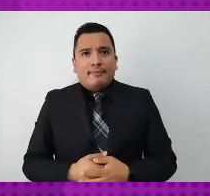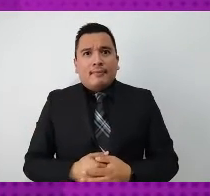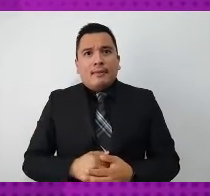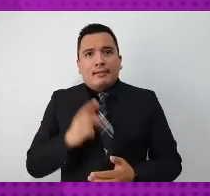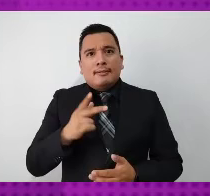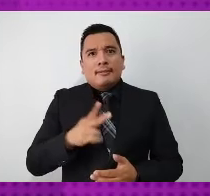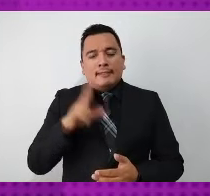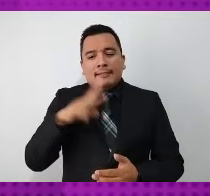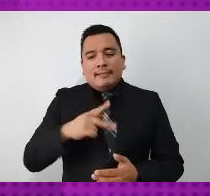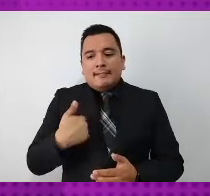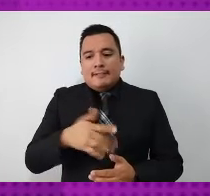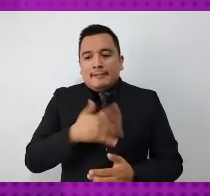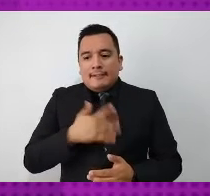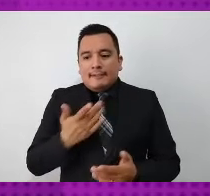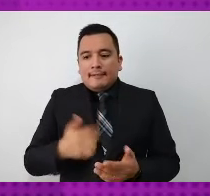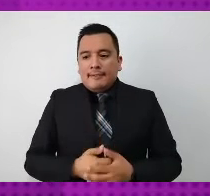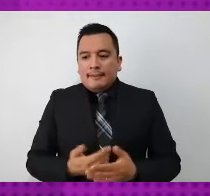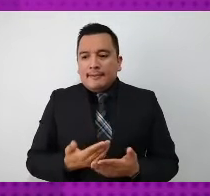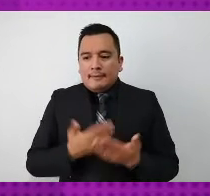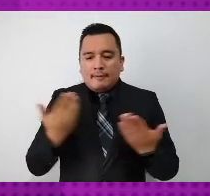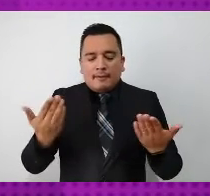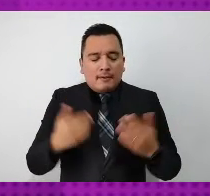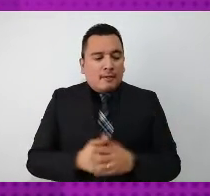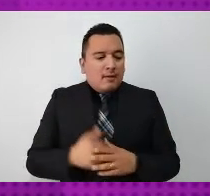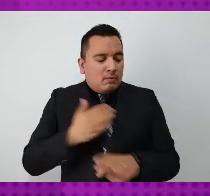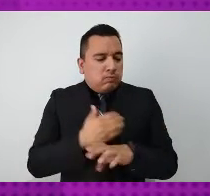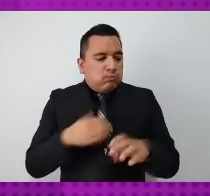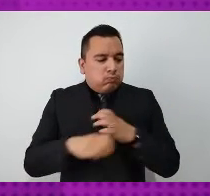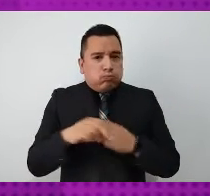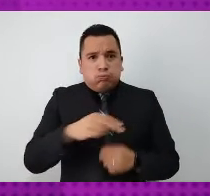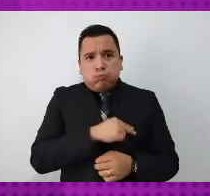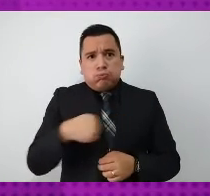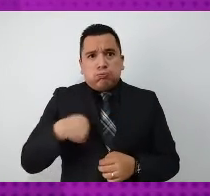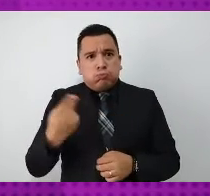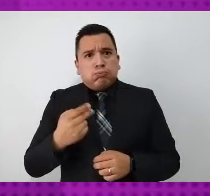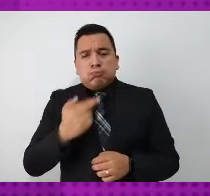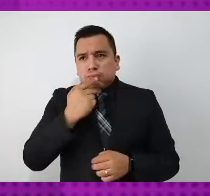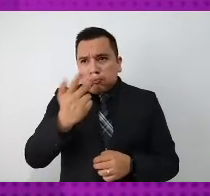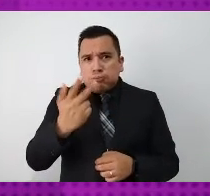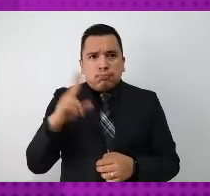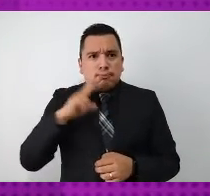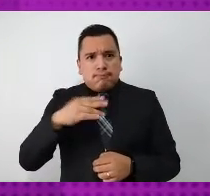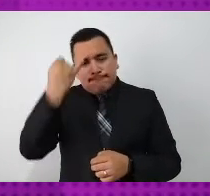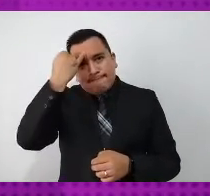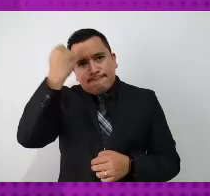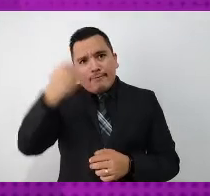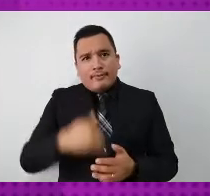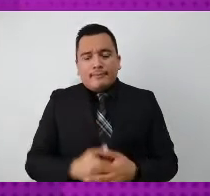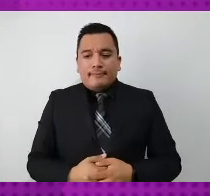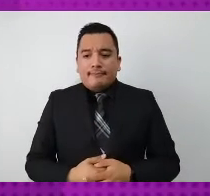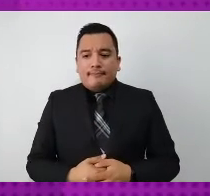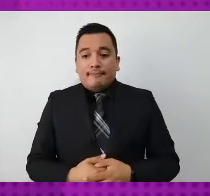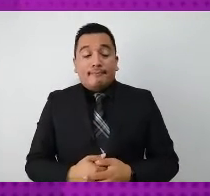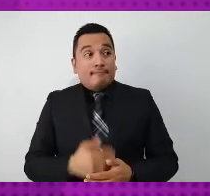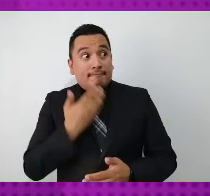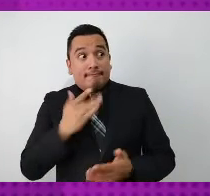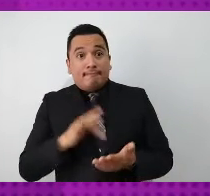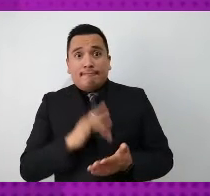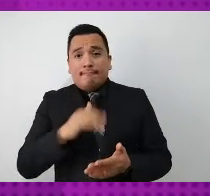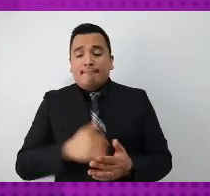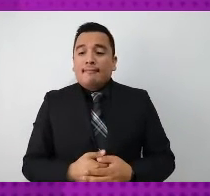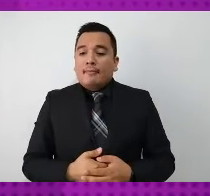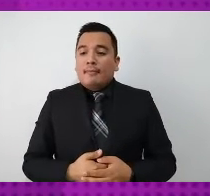decir las cuestiones que nos gustaría mejorar y las propuestas para hacerlo gracias lety calderón adelante con